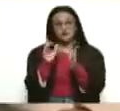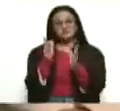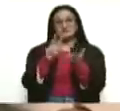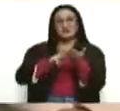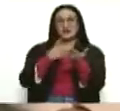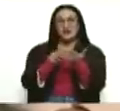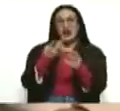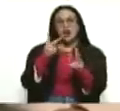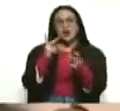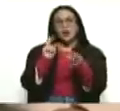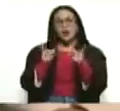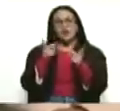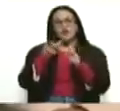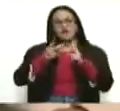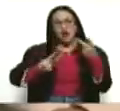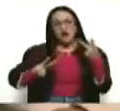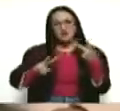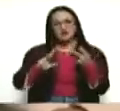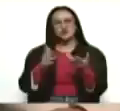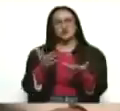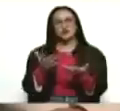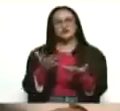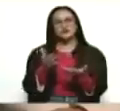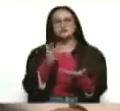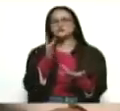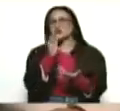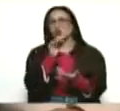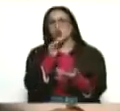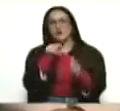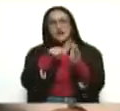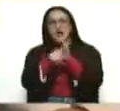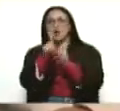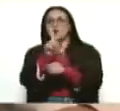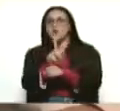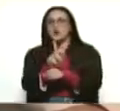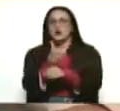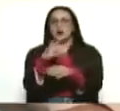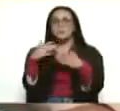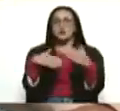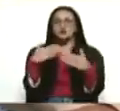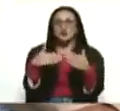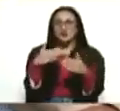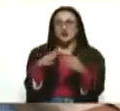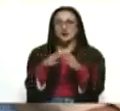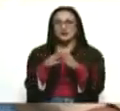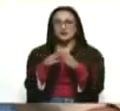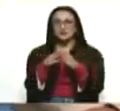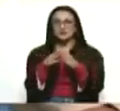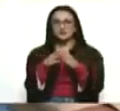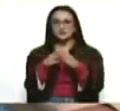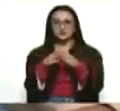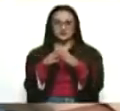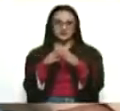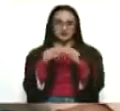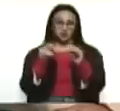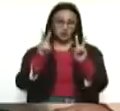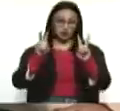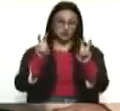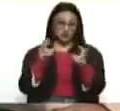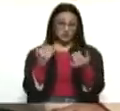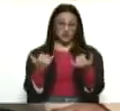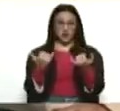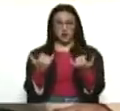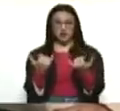falsificación de licencias, había casos de que no había una taquilla única para poder proceder a todos esos elementos. Ahorita